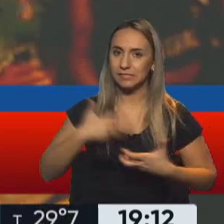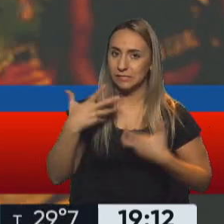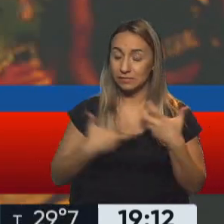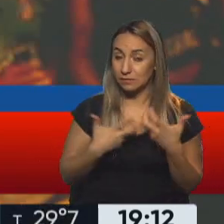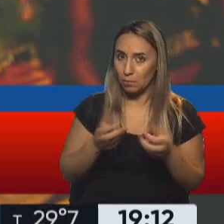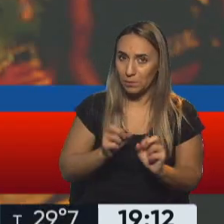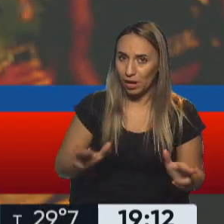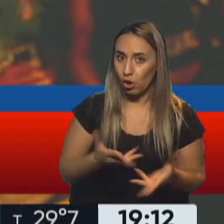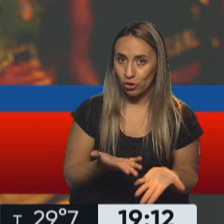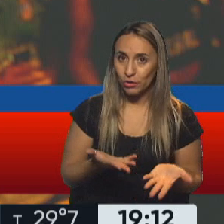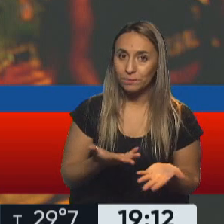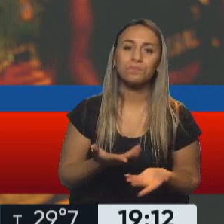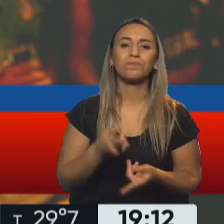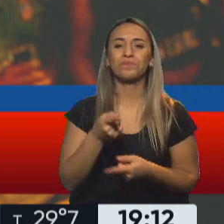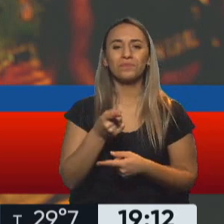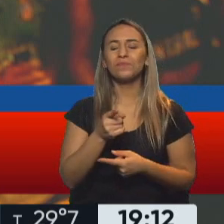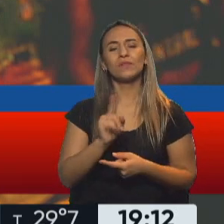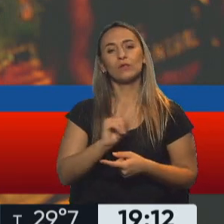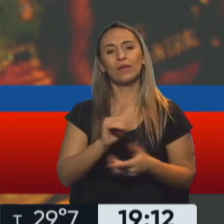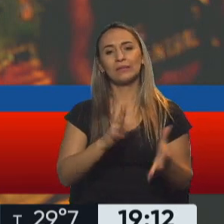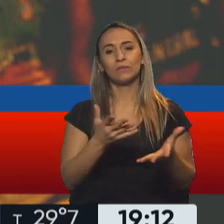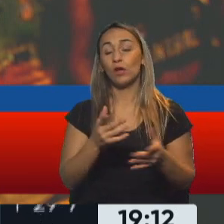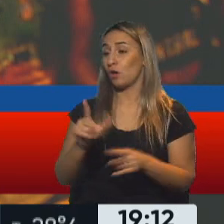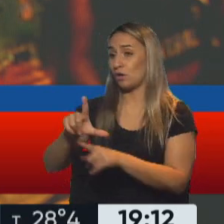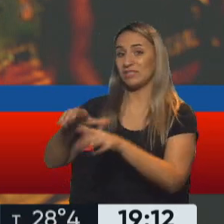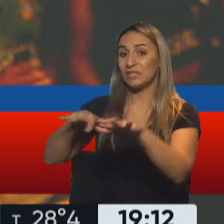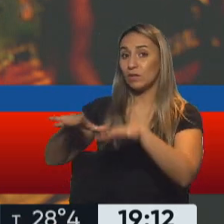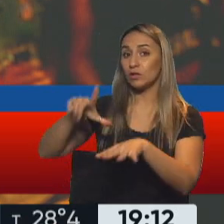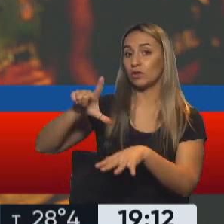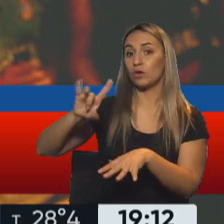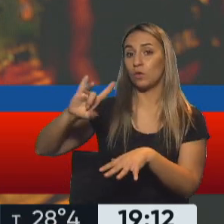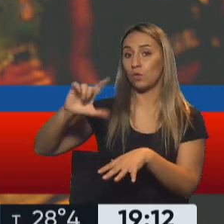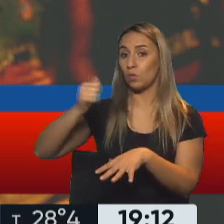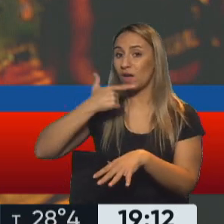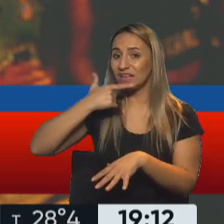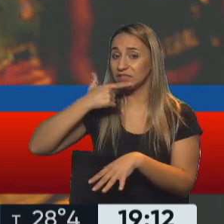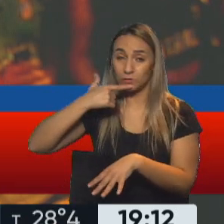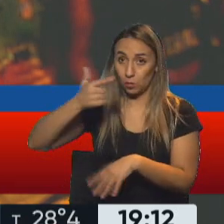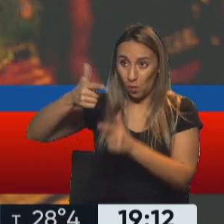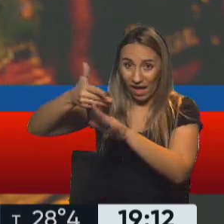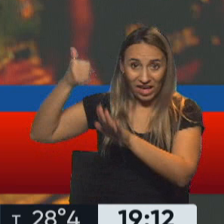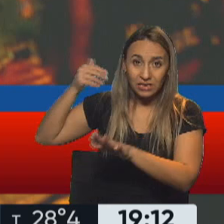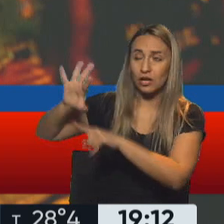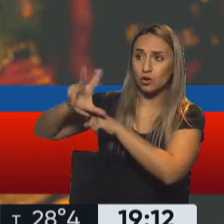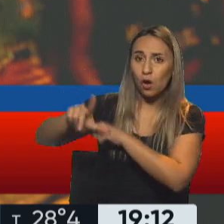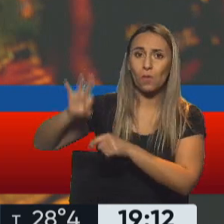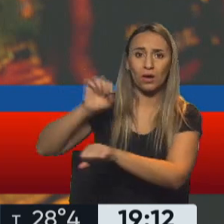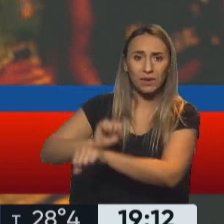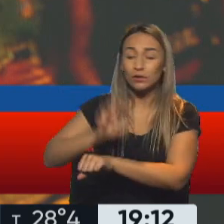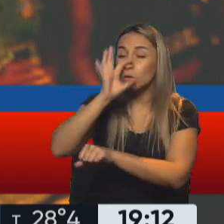está específicamente ligado, no está directamente ligado a lo que pasó con Lucas, que Lucas no tenía ningún antecedente delictivo, no había estado en la